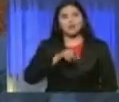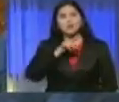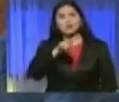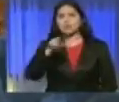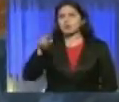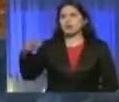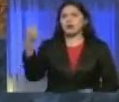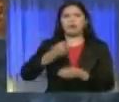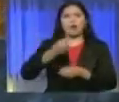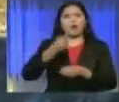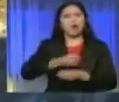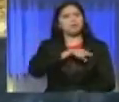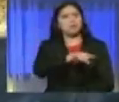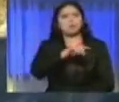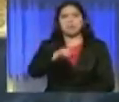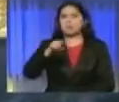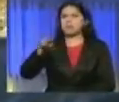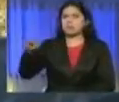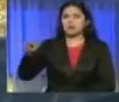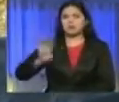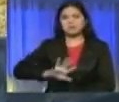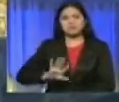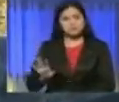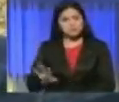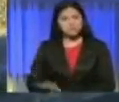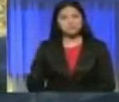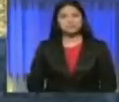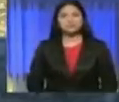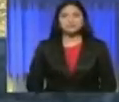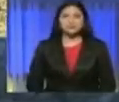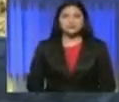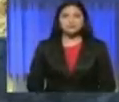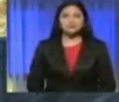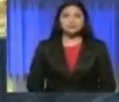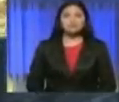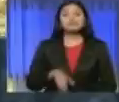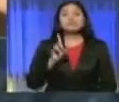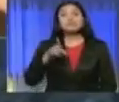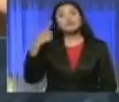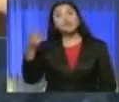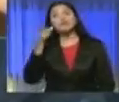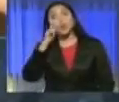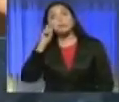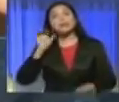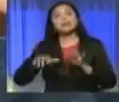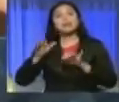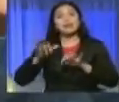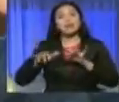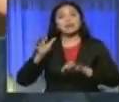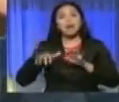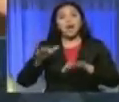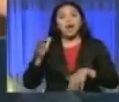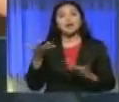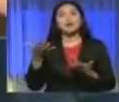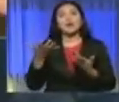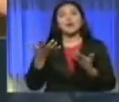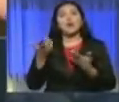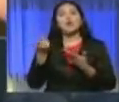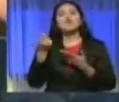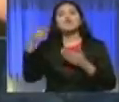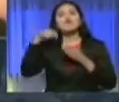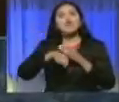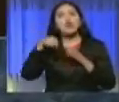trabajar. Y también a el secretario general del Fondo Chino